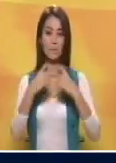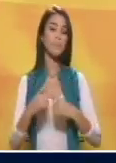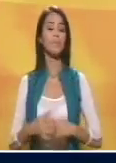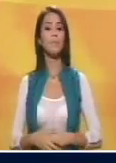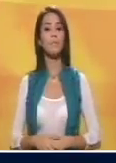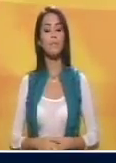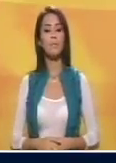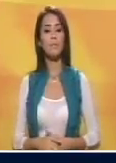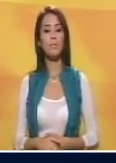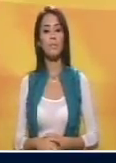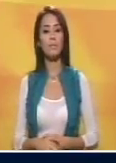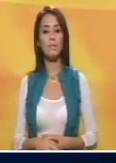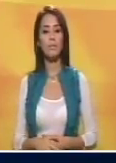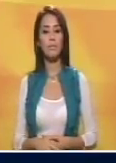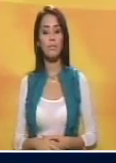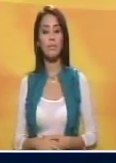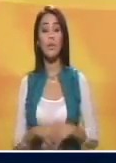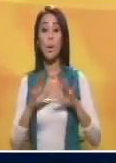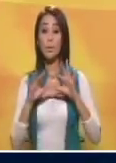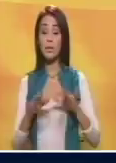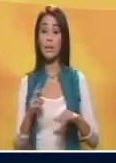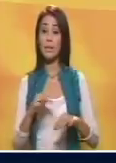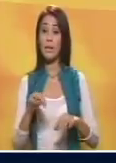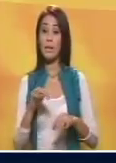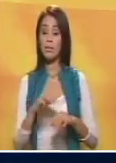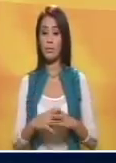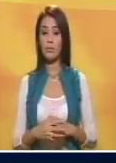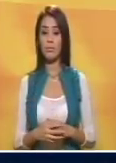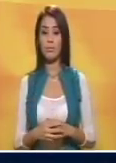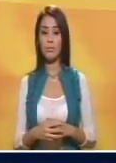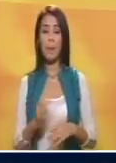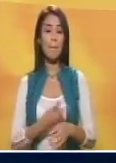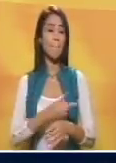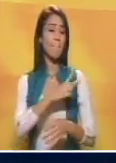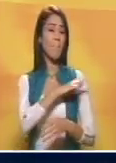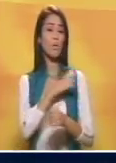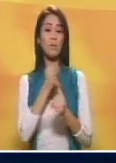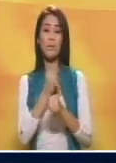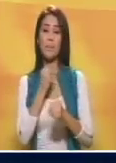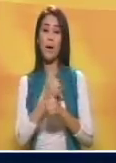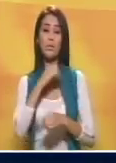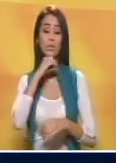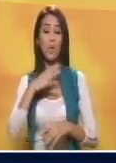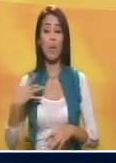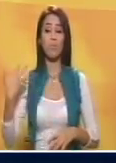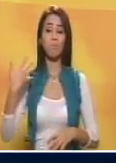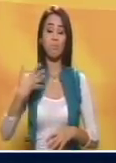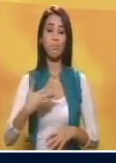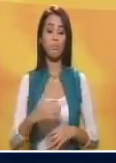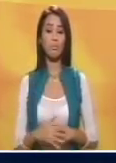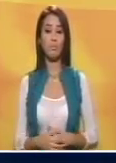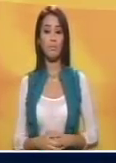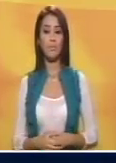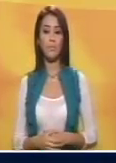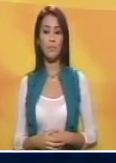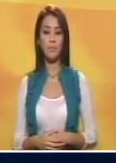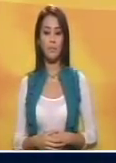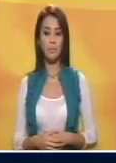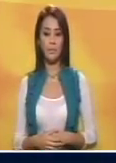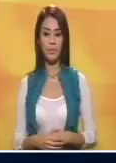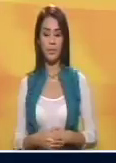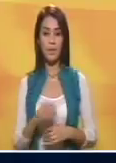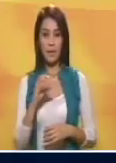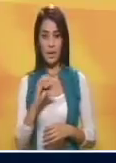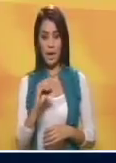ruindad como secretario general. Ha sido la peor gestión en toda la historia de esta organización. La